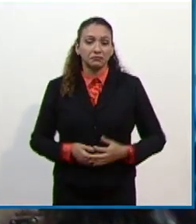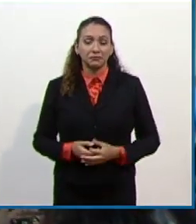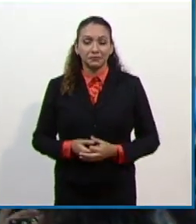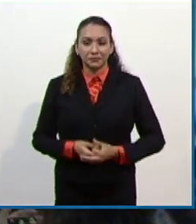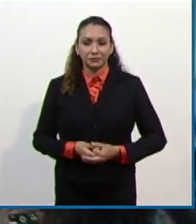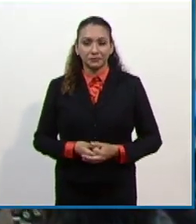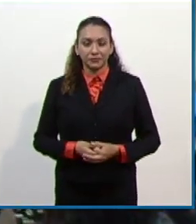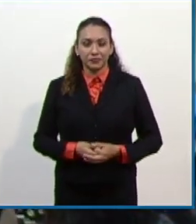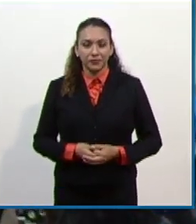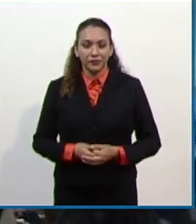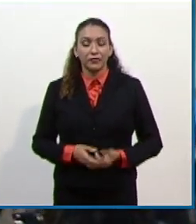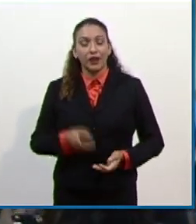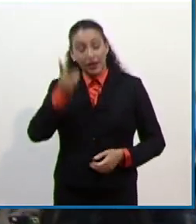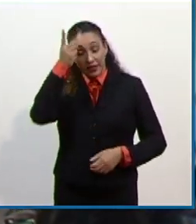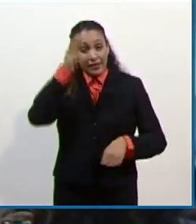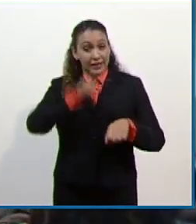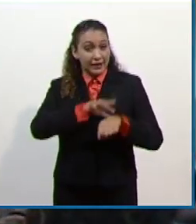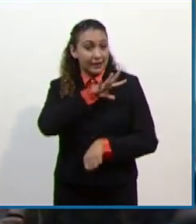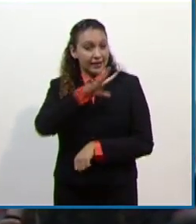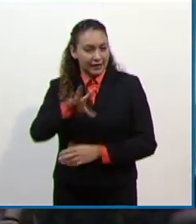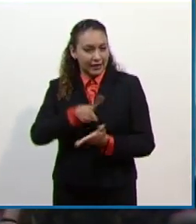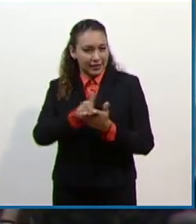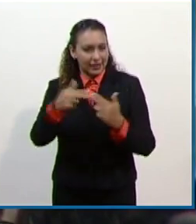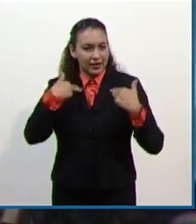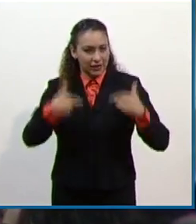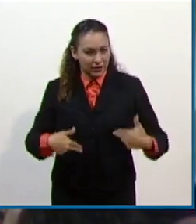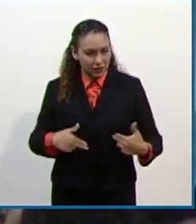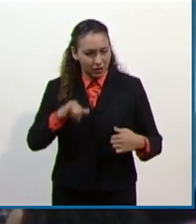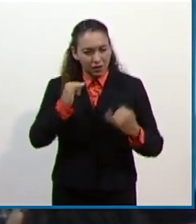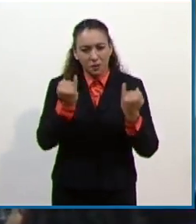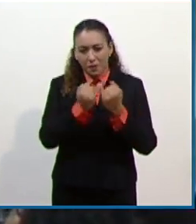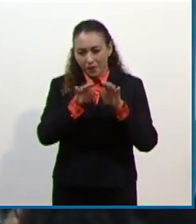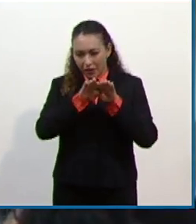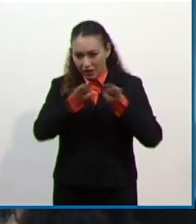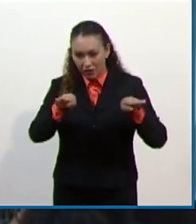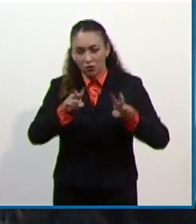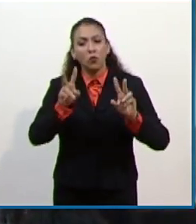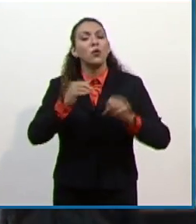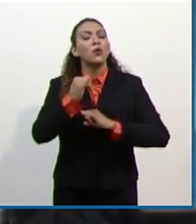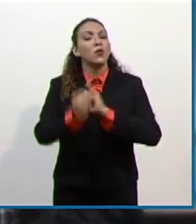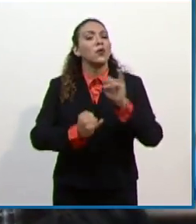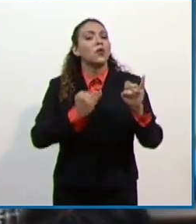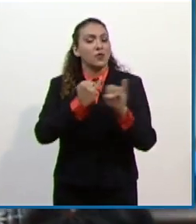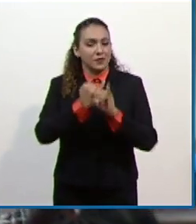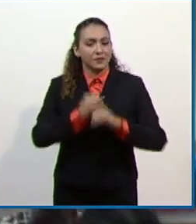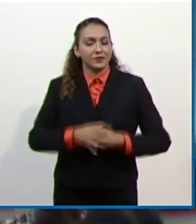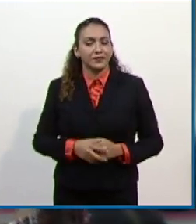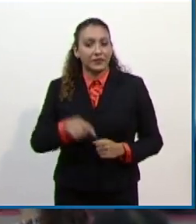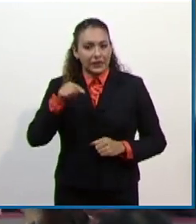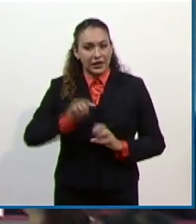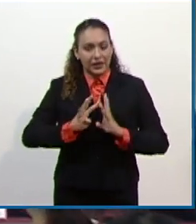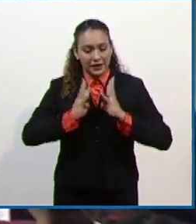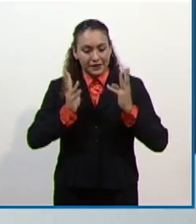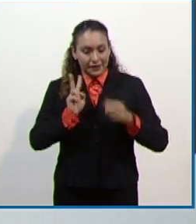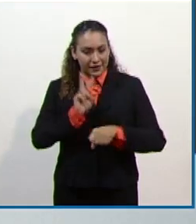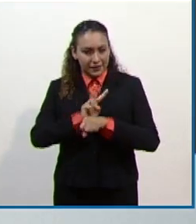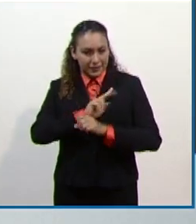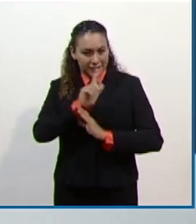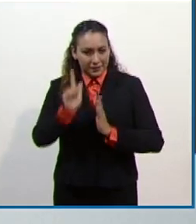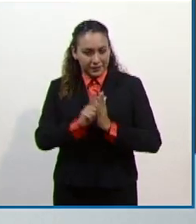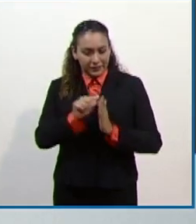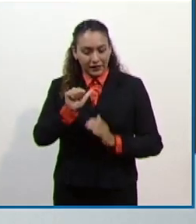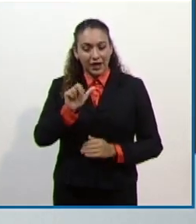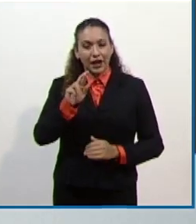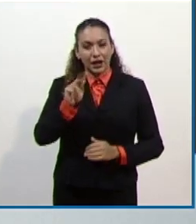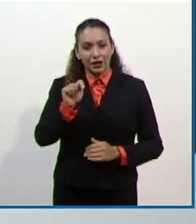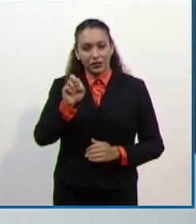Por su parte, el director general de Derechos Humanos, Igualdad de Género y Asuntos Internacionales del Consejo de la Judicatura Federal, Arturo